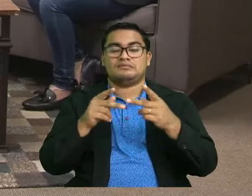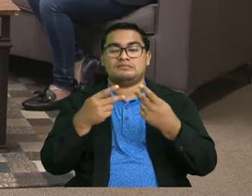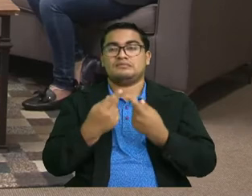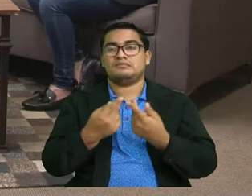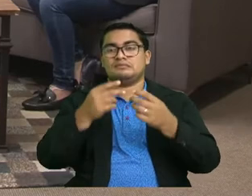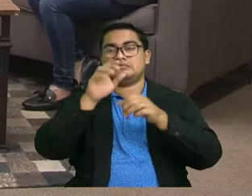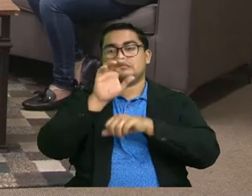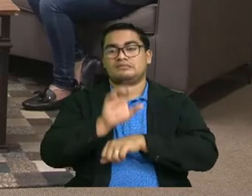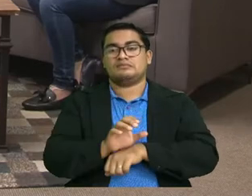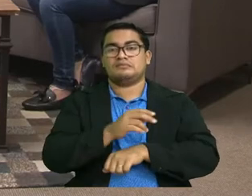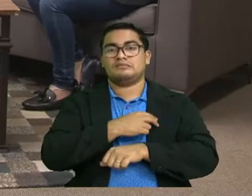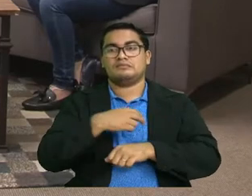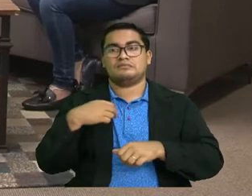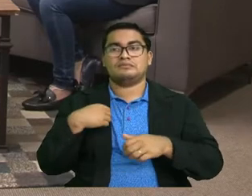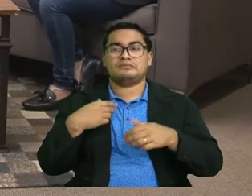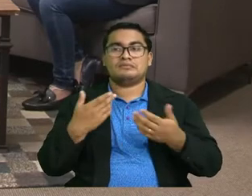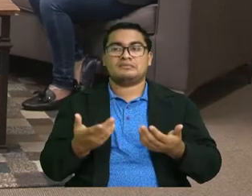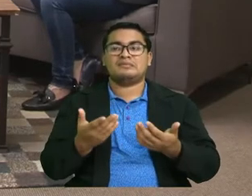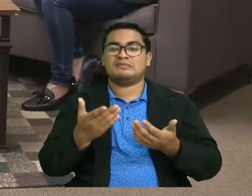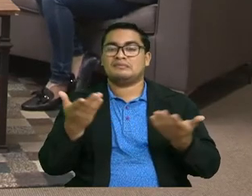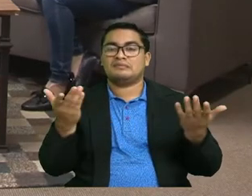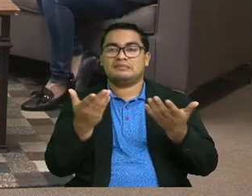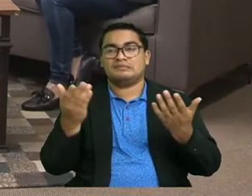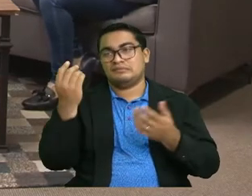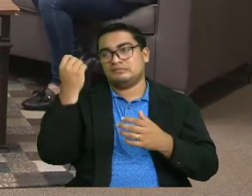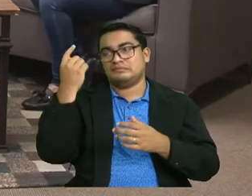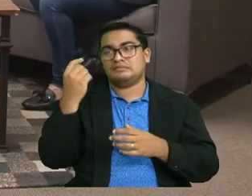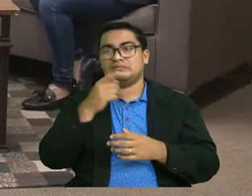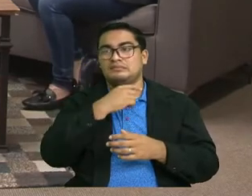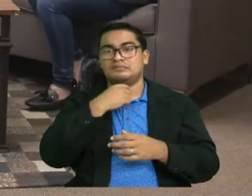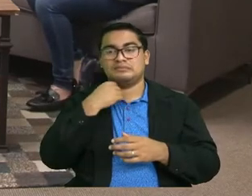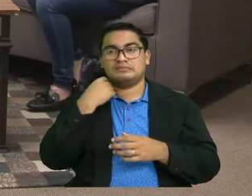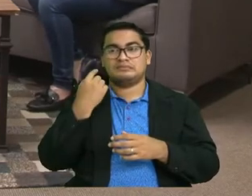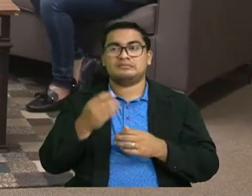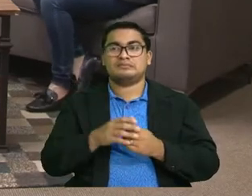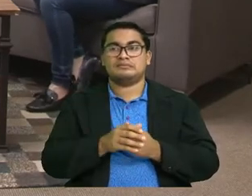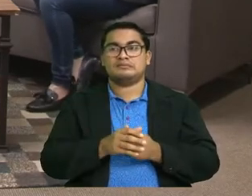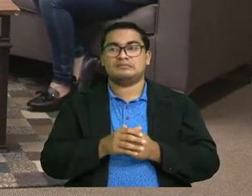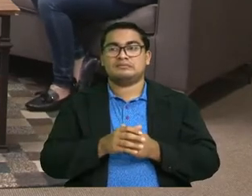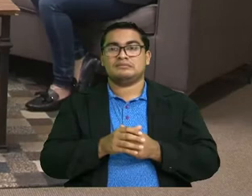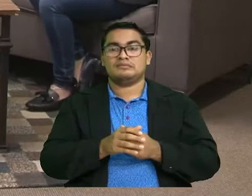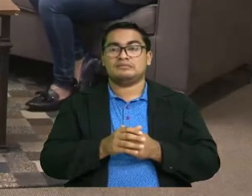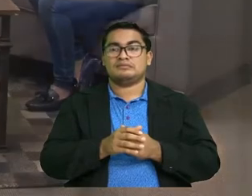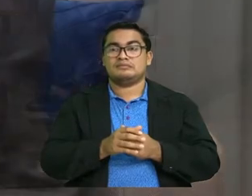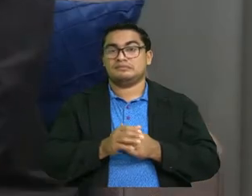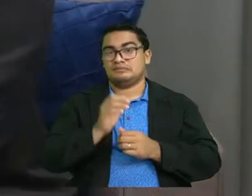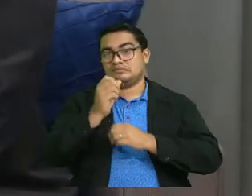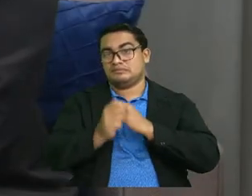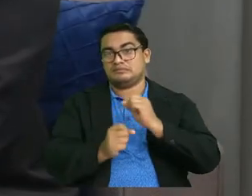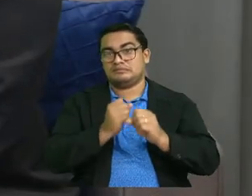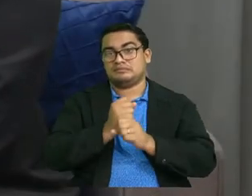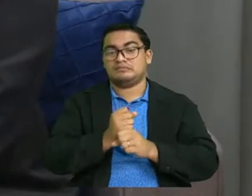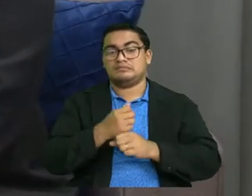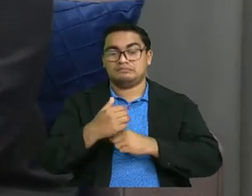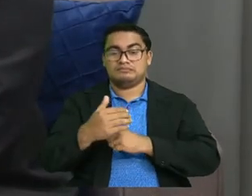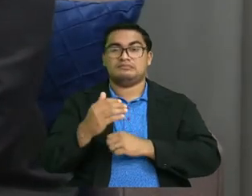acostumbrado a hacer. ¿Cómo entendemos esa realidad y lo que significa para el emprendedor? De hecho, este año Expo Pyme,